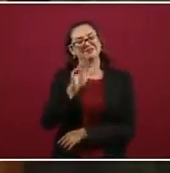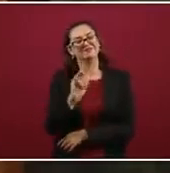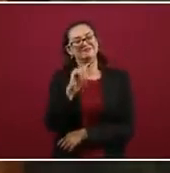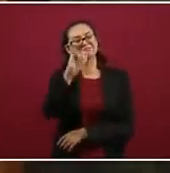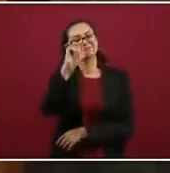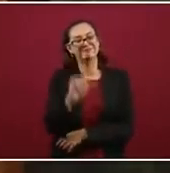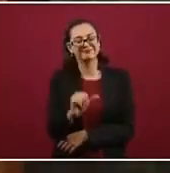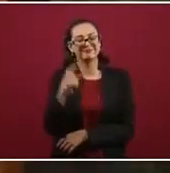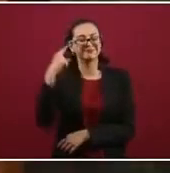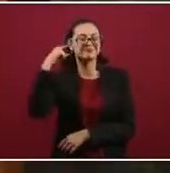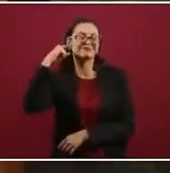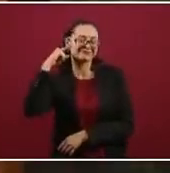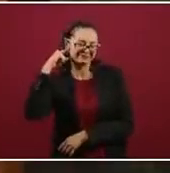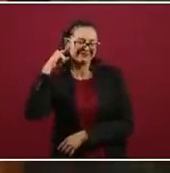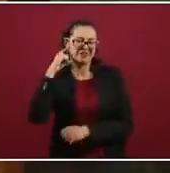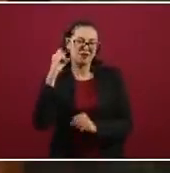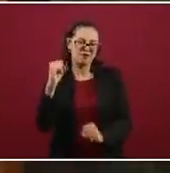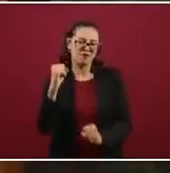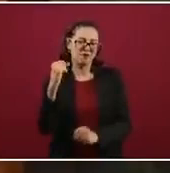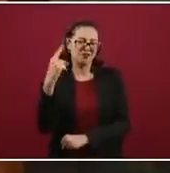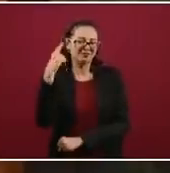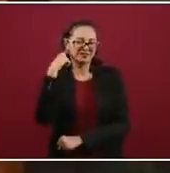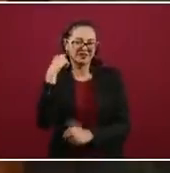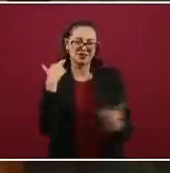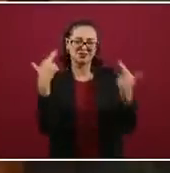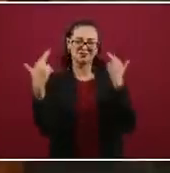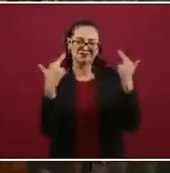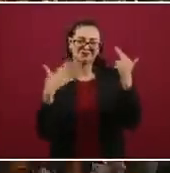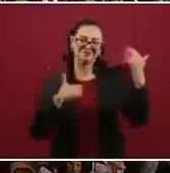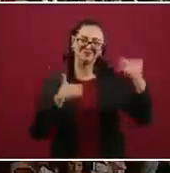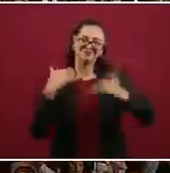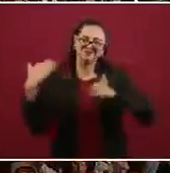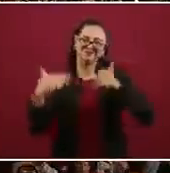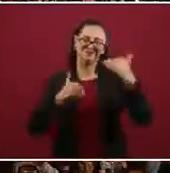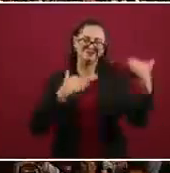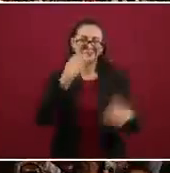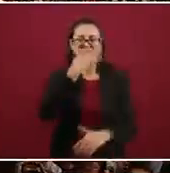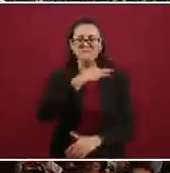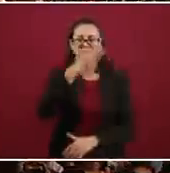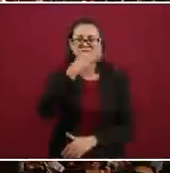donde se escucha fuerte esta algarabía. Rita, cuéntanos.